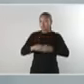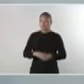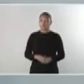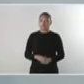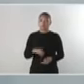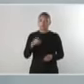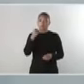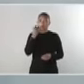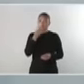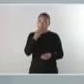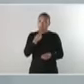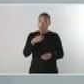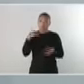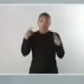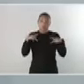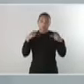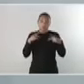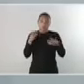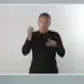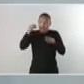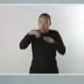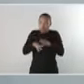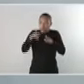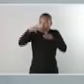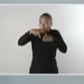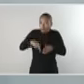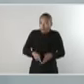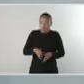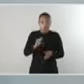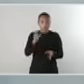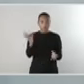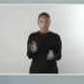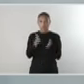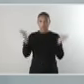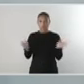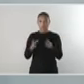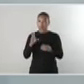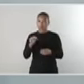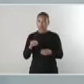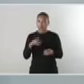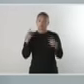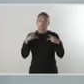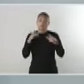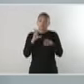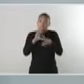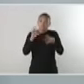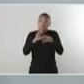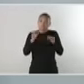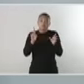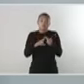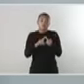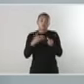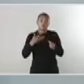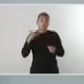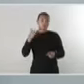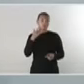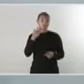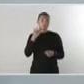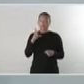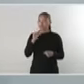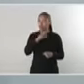en el pozo no nos van a sacar adelante que Quienes no han podido explicar Su riqueza tampoco van a poder gobernar